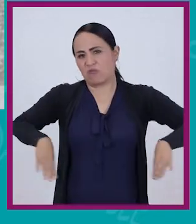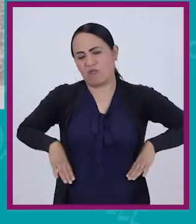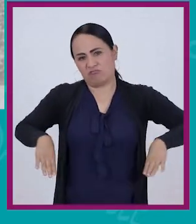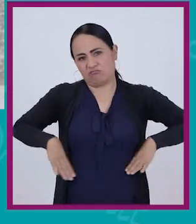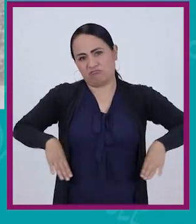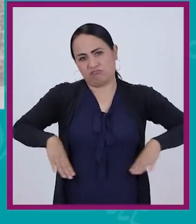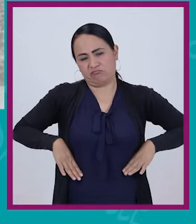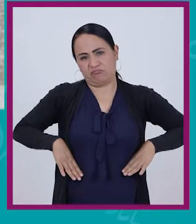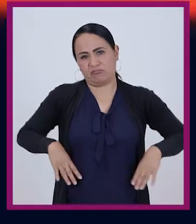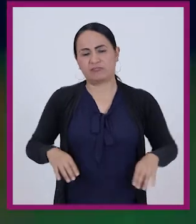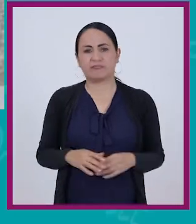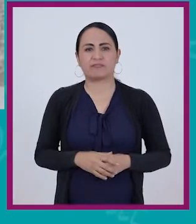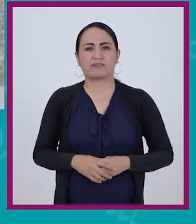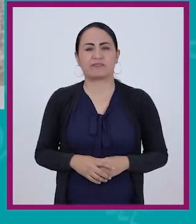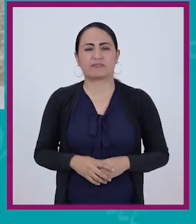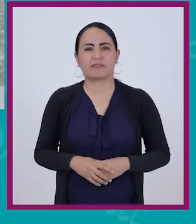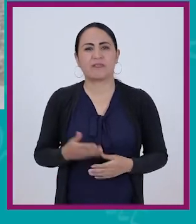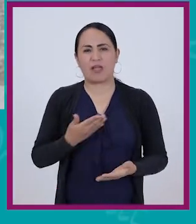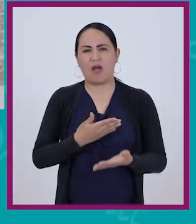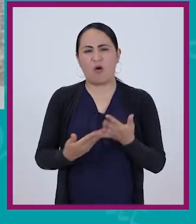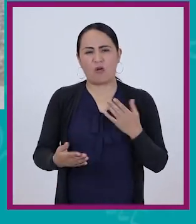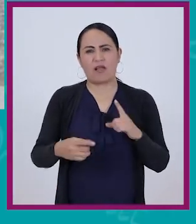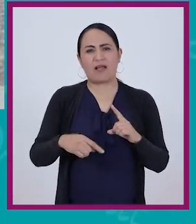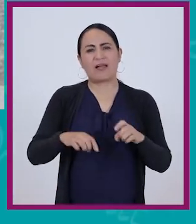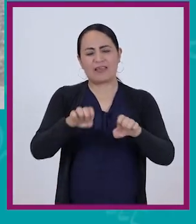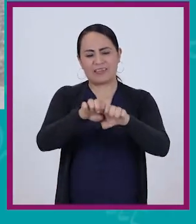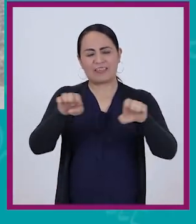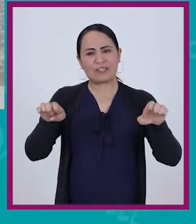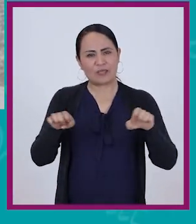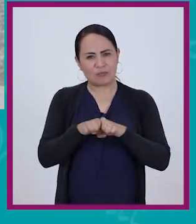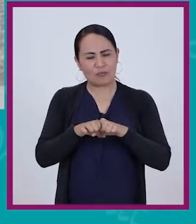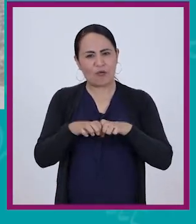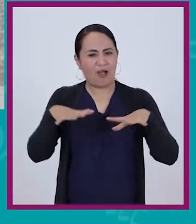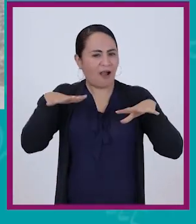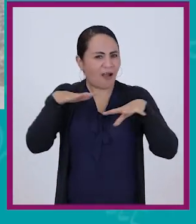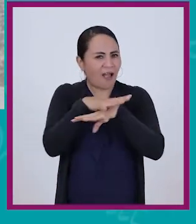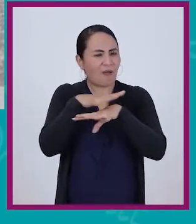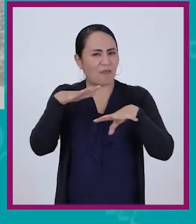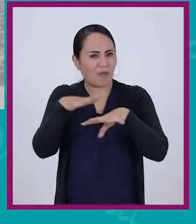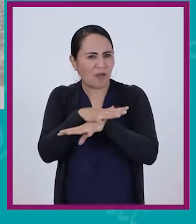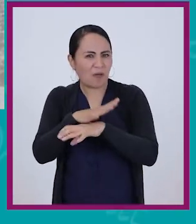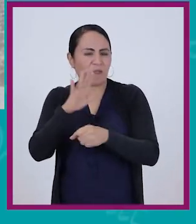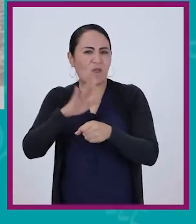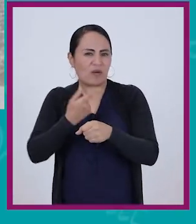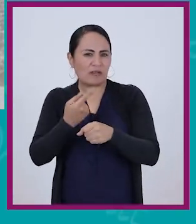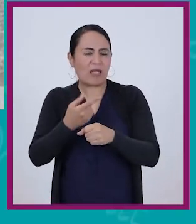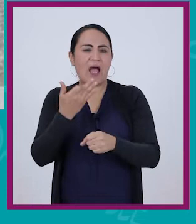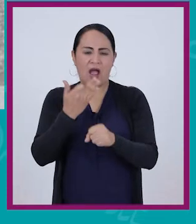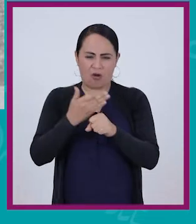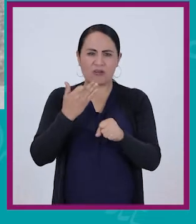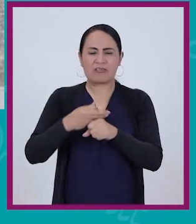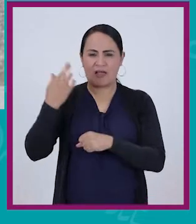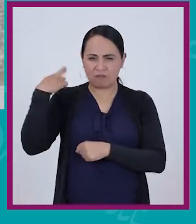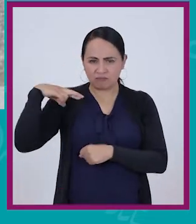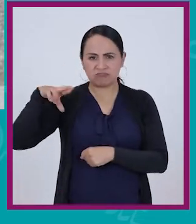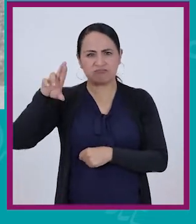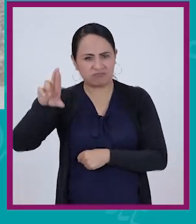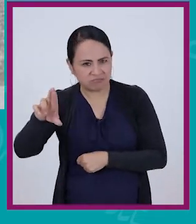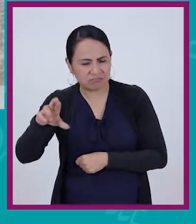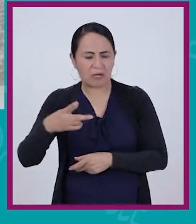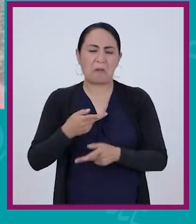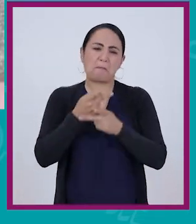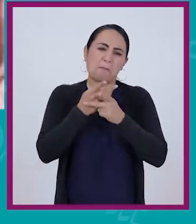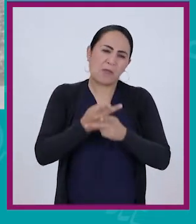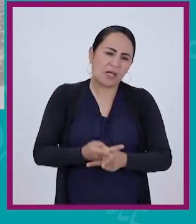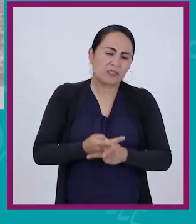distintas personalidades. Se ha modificado de manera positiva el trabajo en equipo, tenemos más